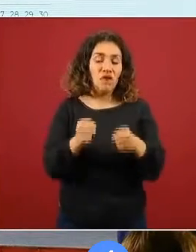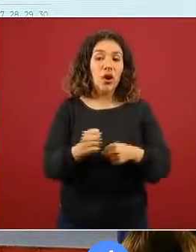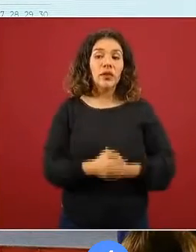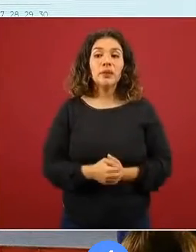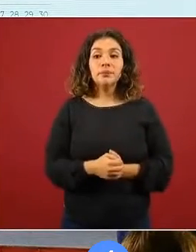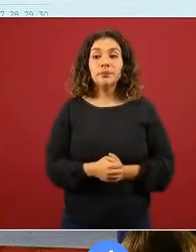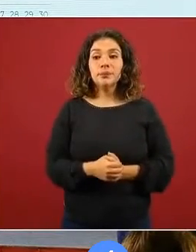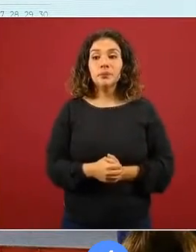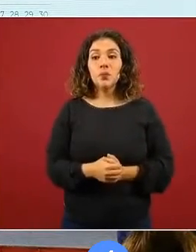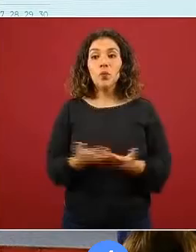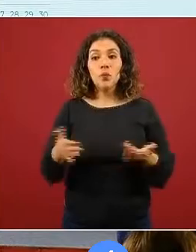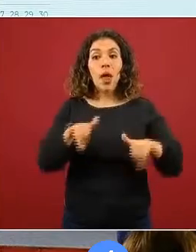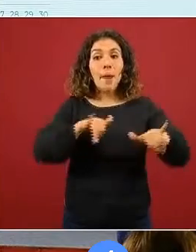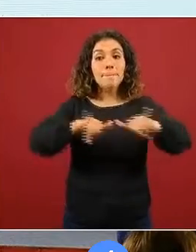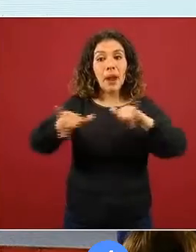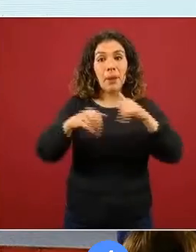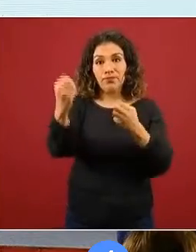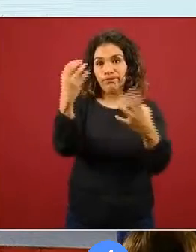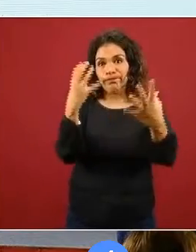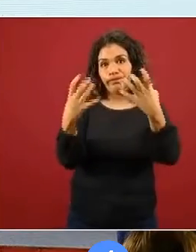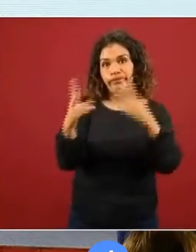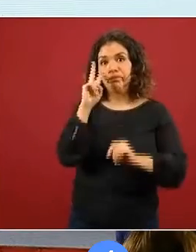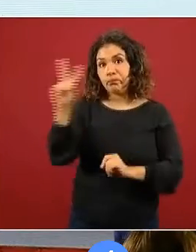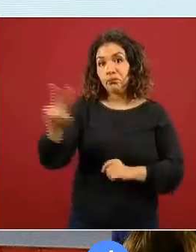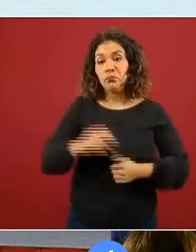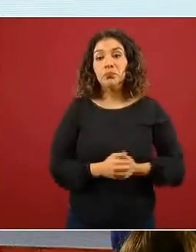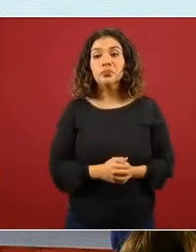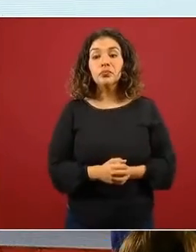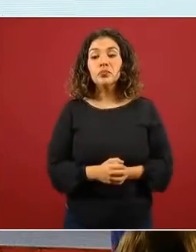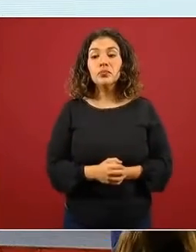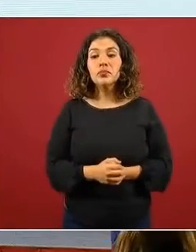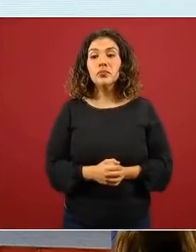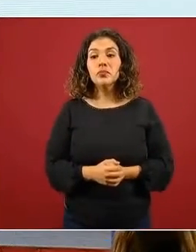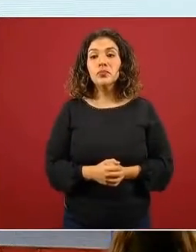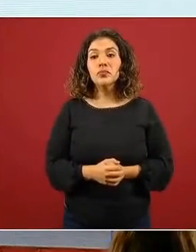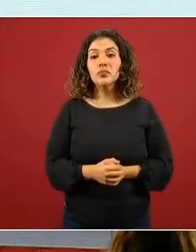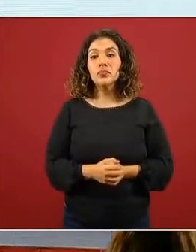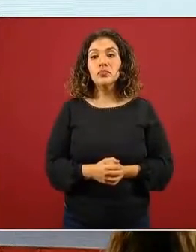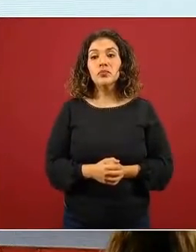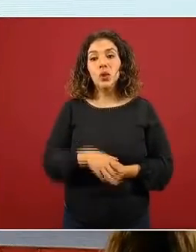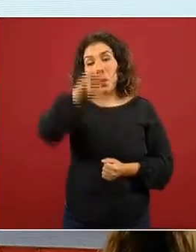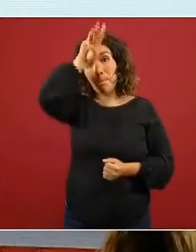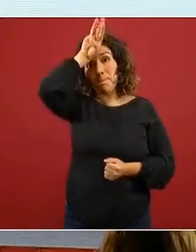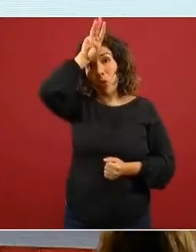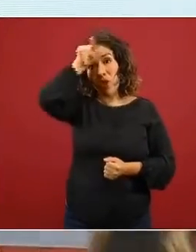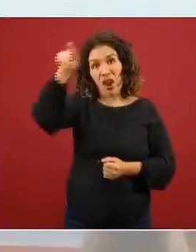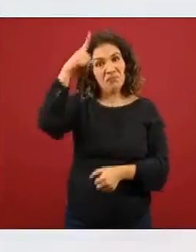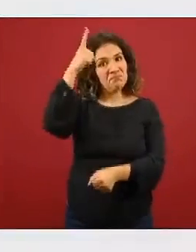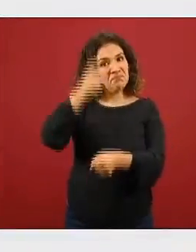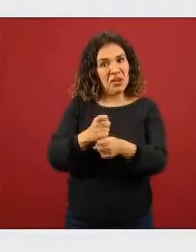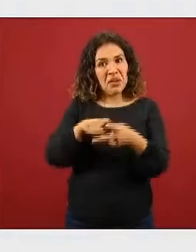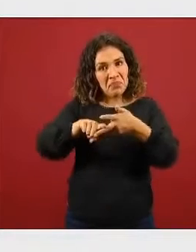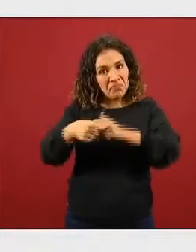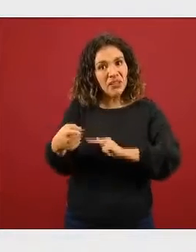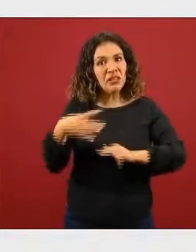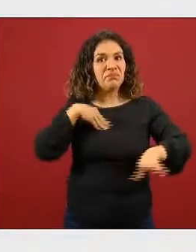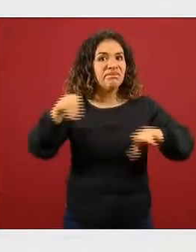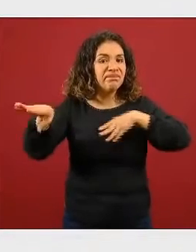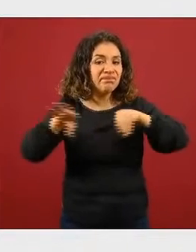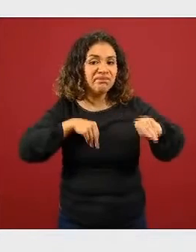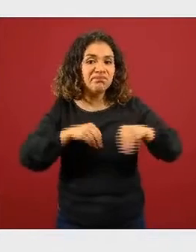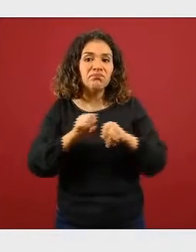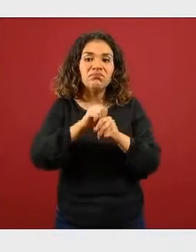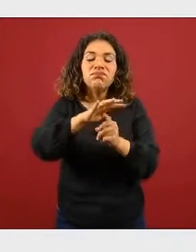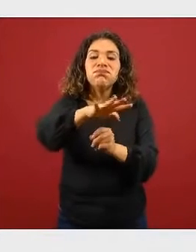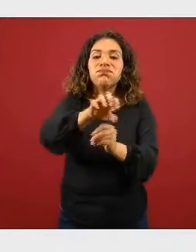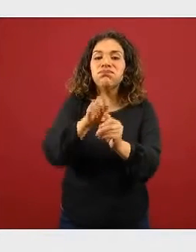Veamos el mapa municipal animado de Nuevo León. Monterrey, como municipio capital, inicia con la actividad, se va